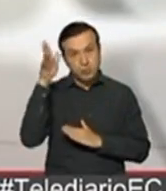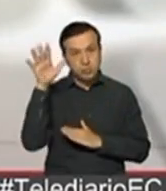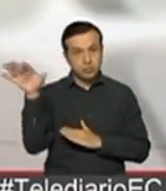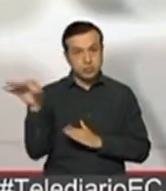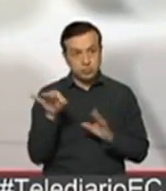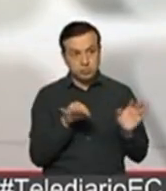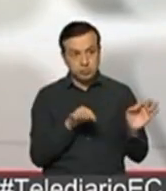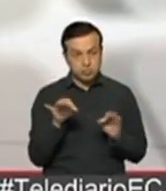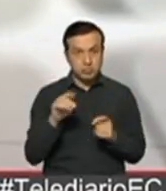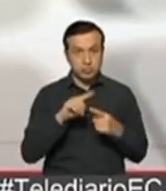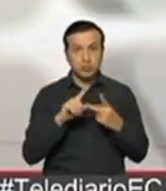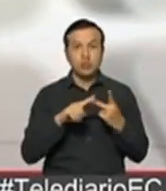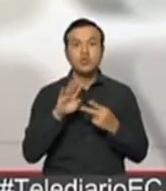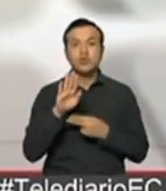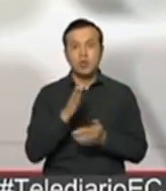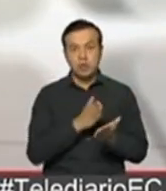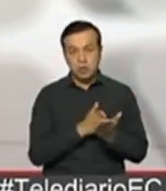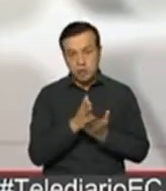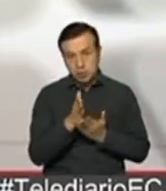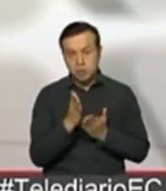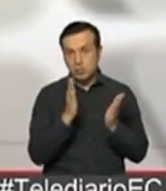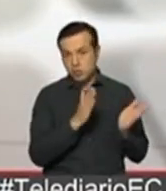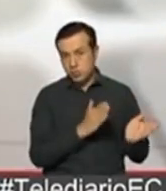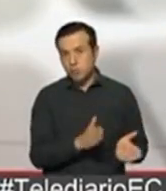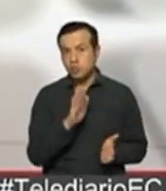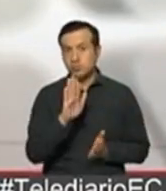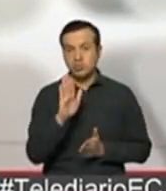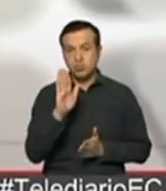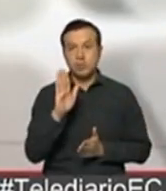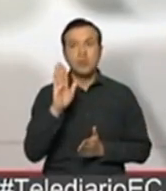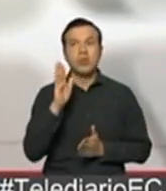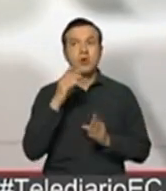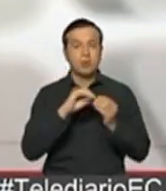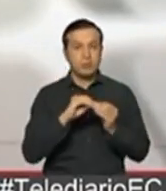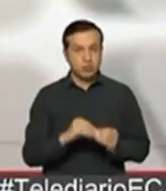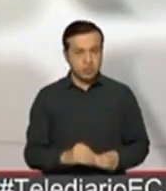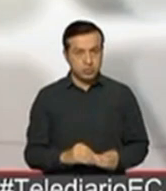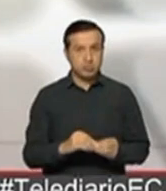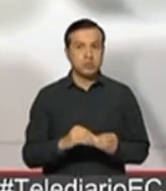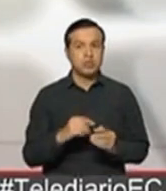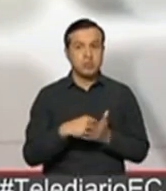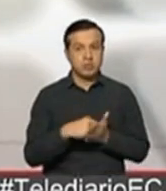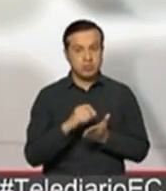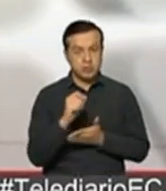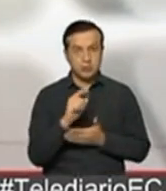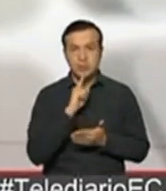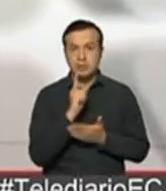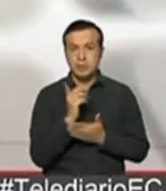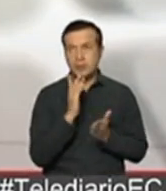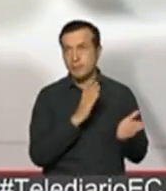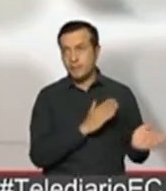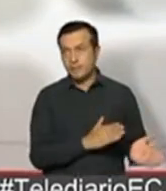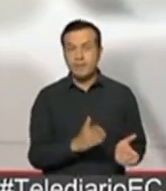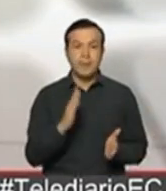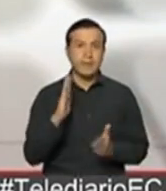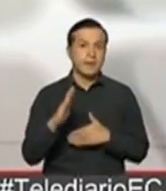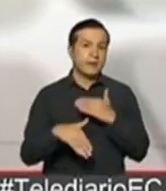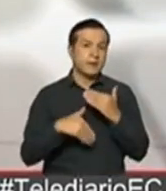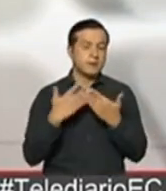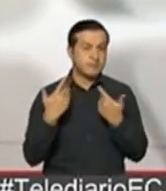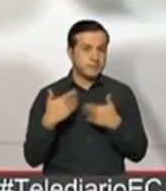su carrera docente y escalafón su formación académica su cualificación a partir de la formación de posgrado